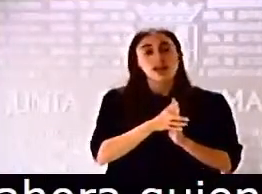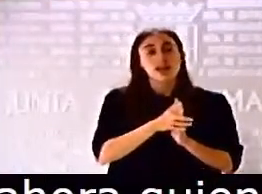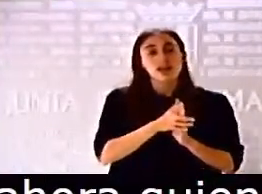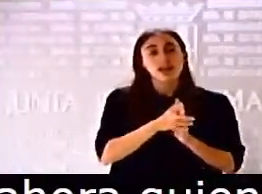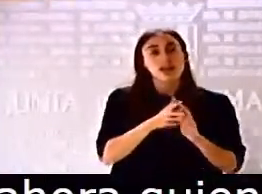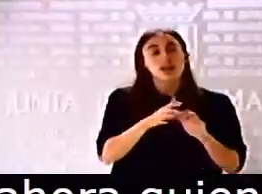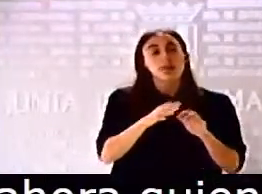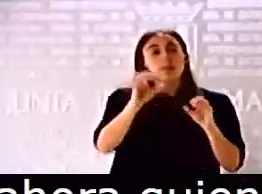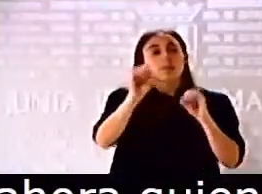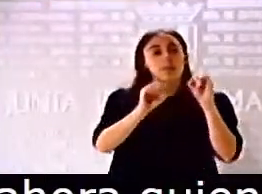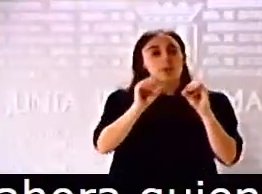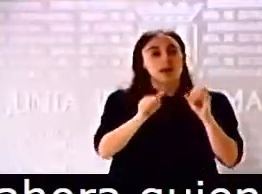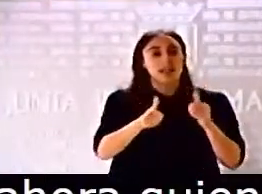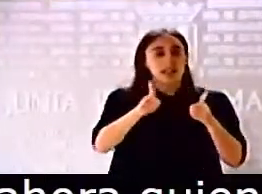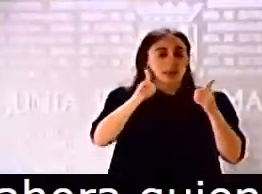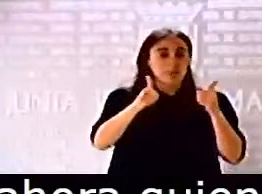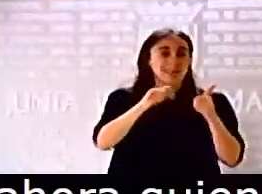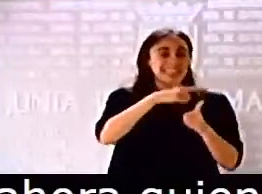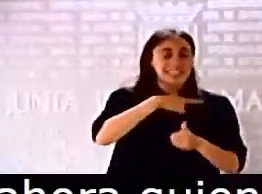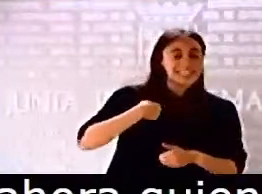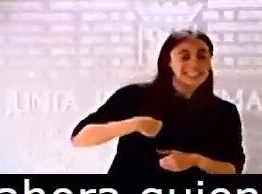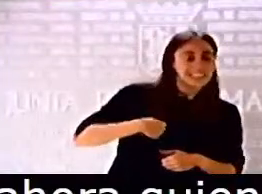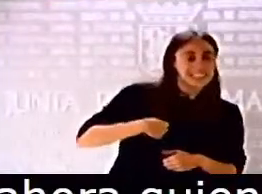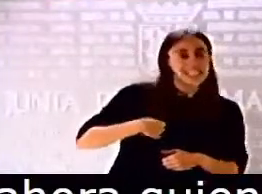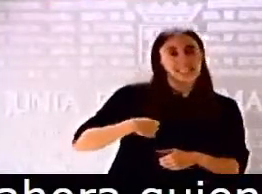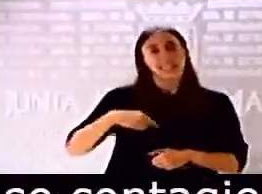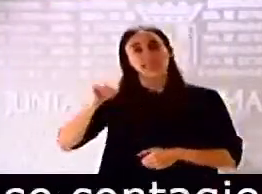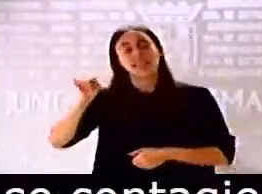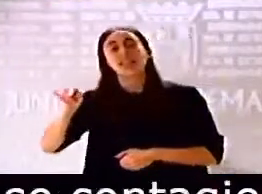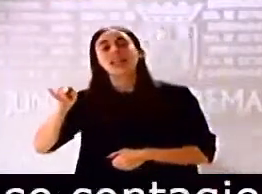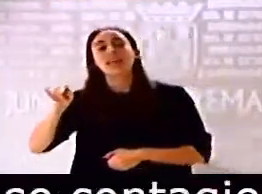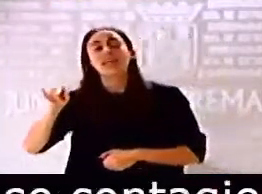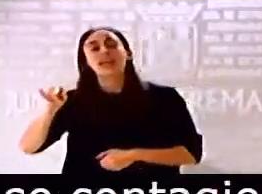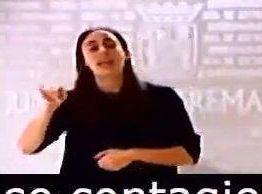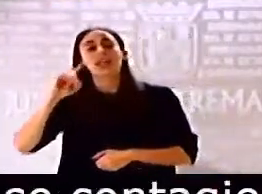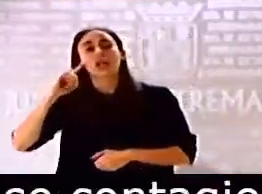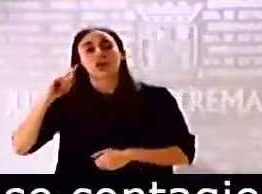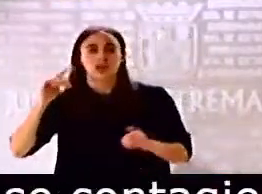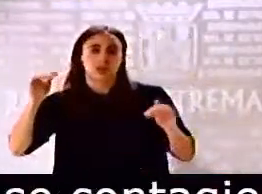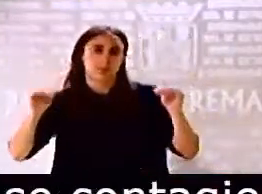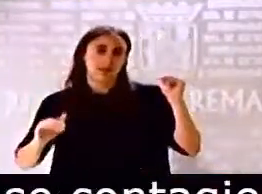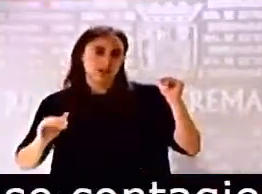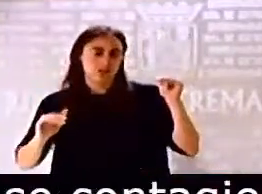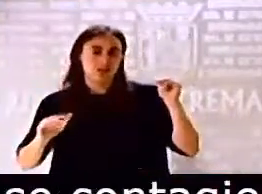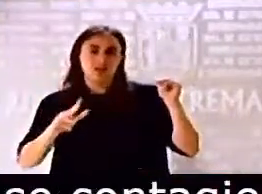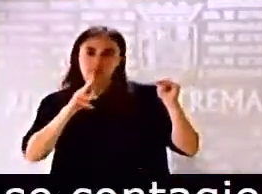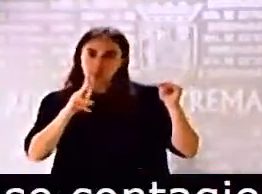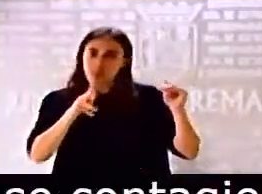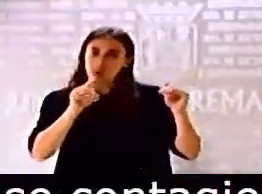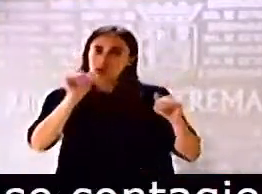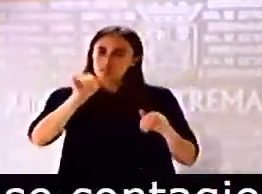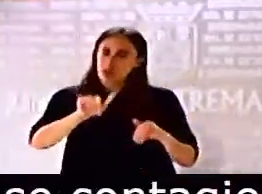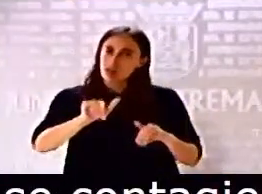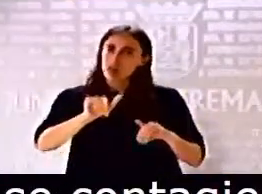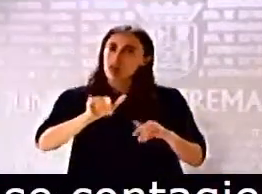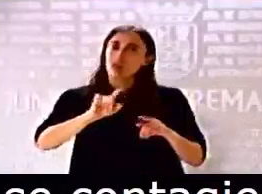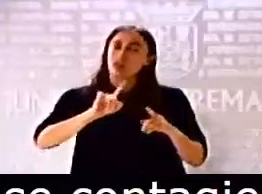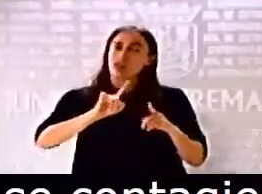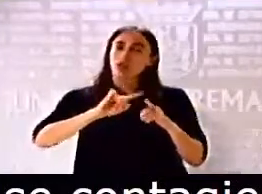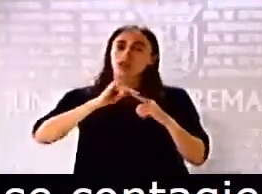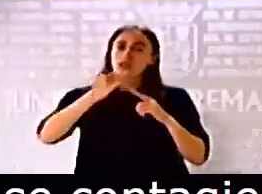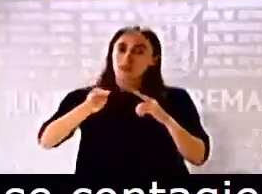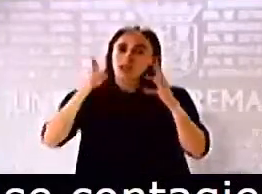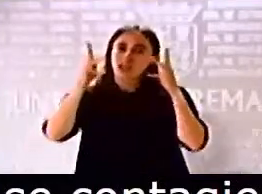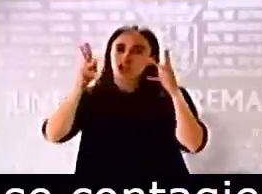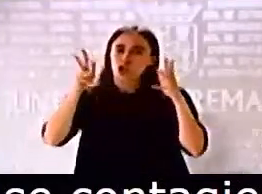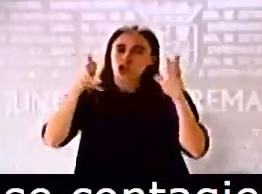británica que por la variante de Wuhan. Y eso tiene unas connotaciones. Y, por lo tanto, como tiene unas connotaciones, tiene unas recomendaciones